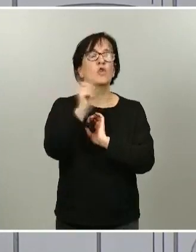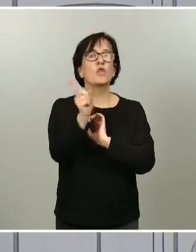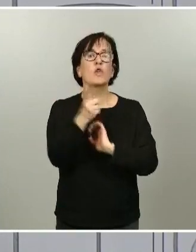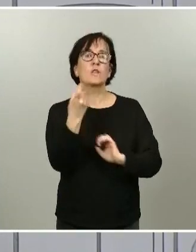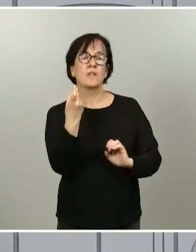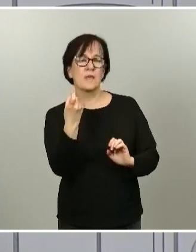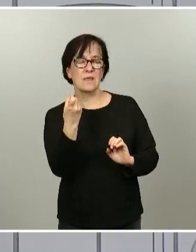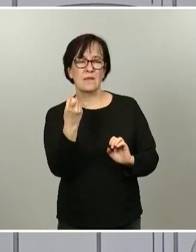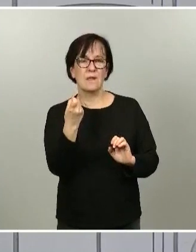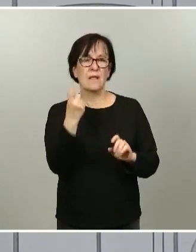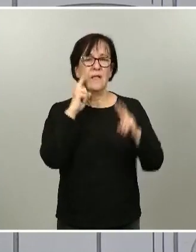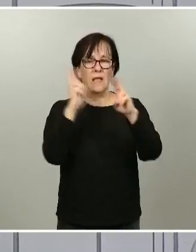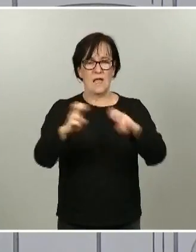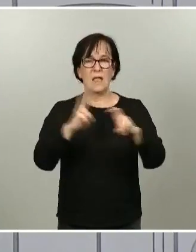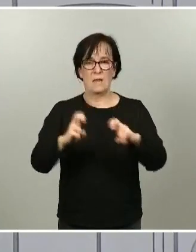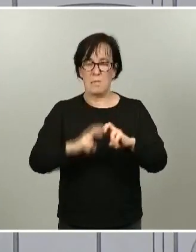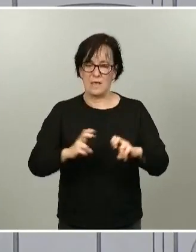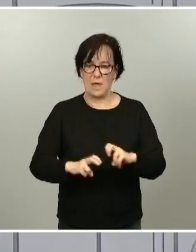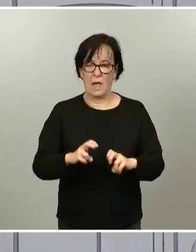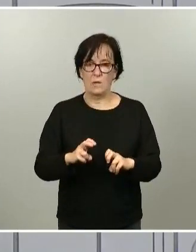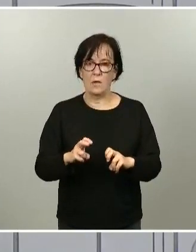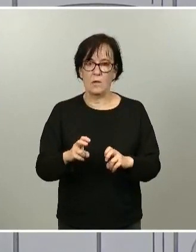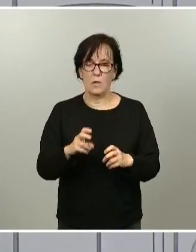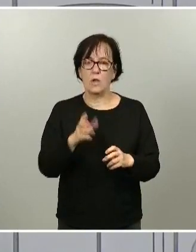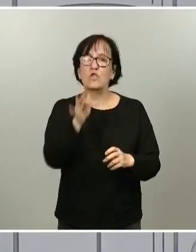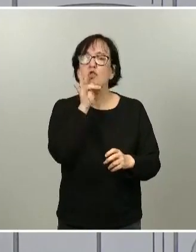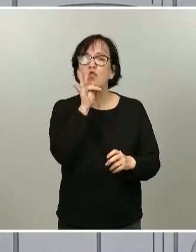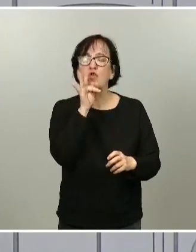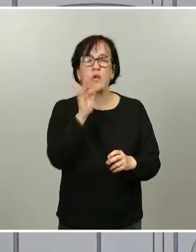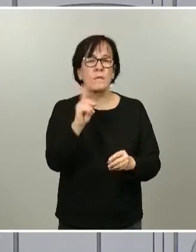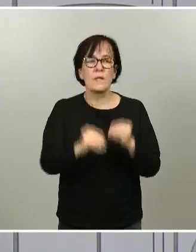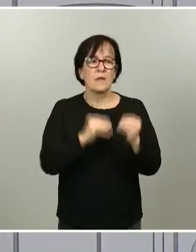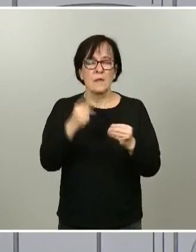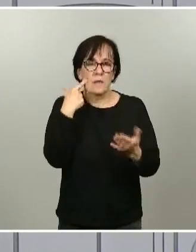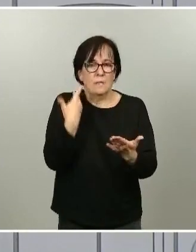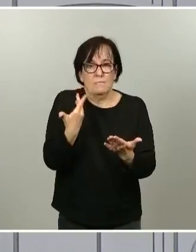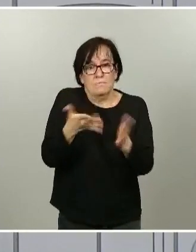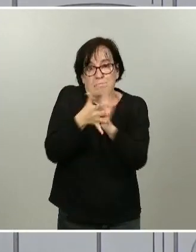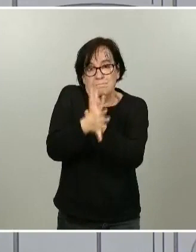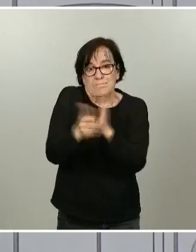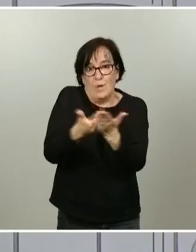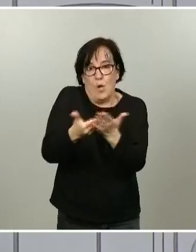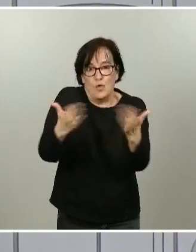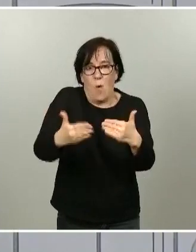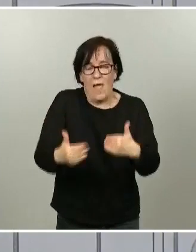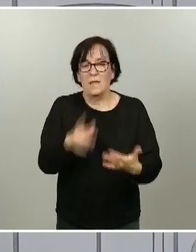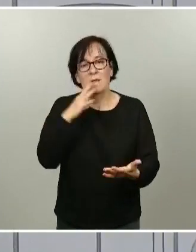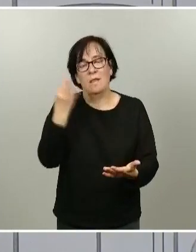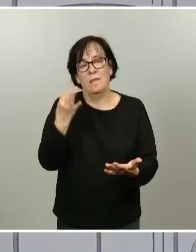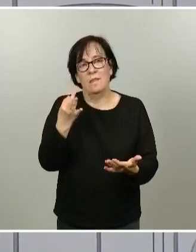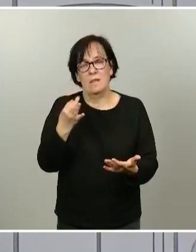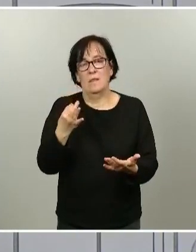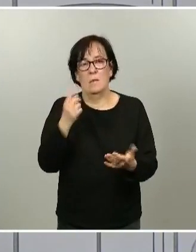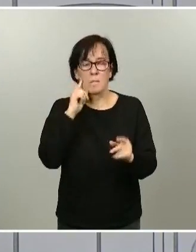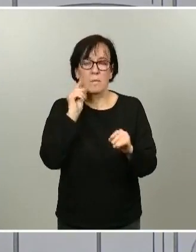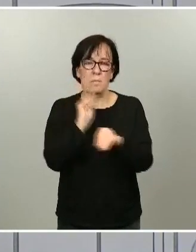nuevas investigaciones, porque todavía no se ha conseguido poner en evidencia. Por lo tanto, tenemos que tener esa precaución. De